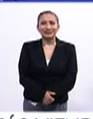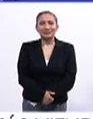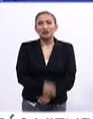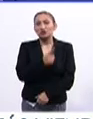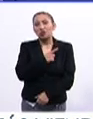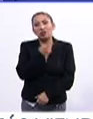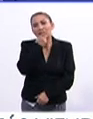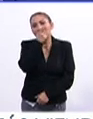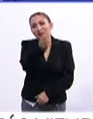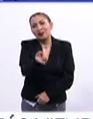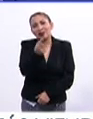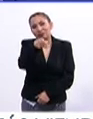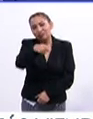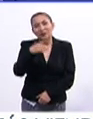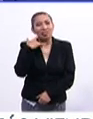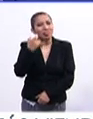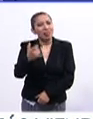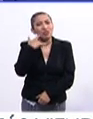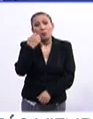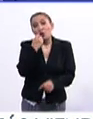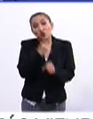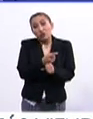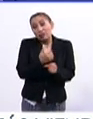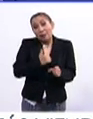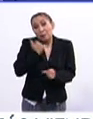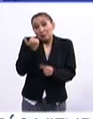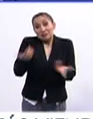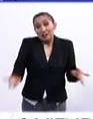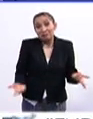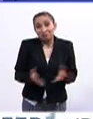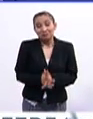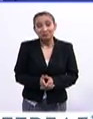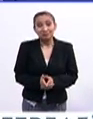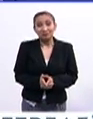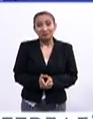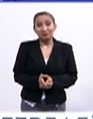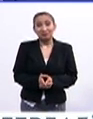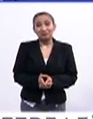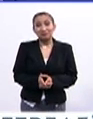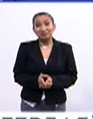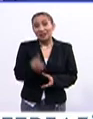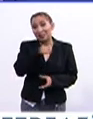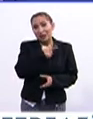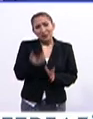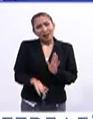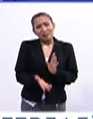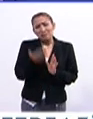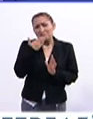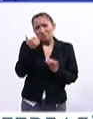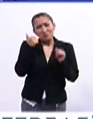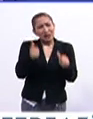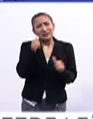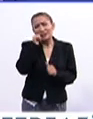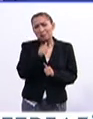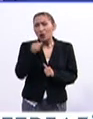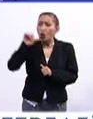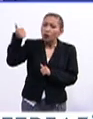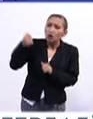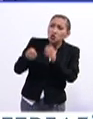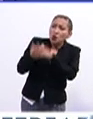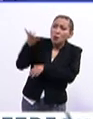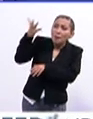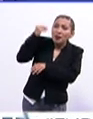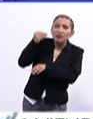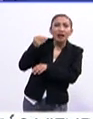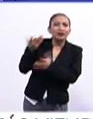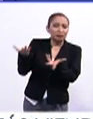Solo puedo decirles que lo intenten, son oportunidades y pues debe salir lo mejor. Siempre hay algo nuevo que aprender